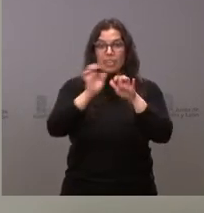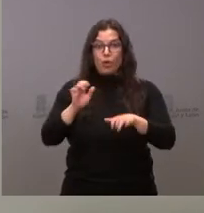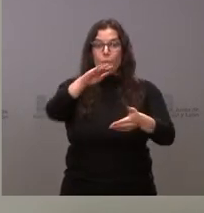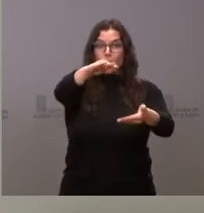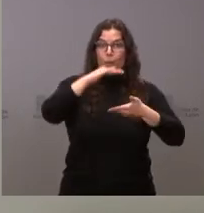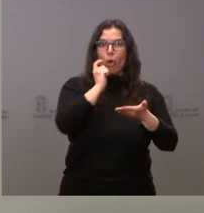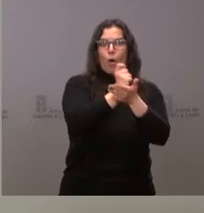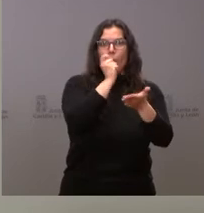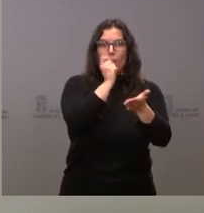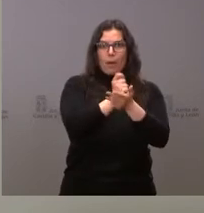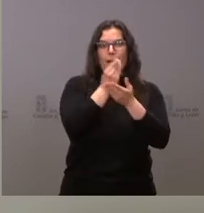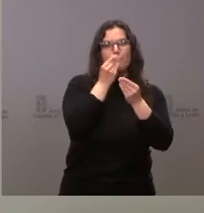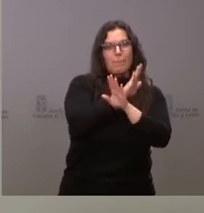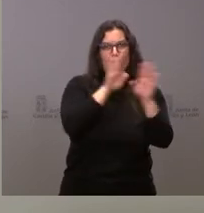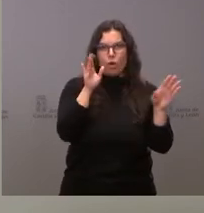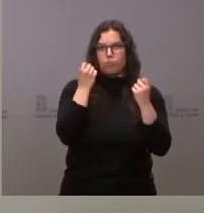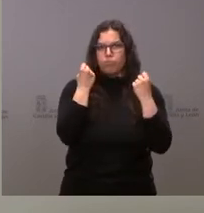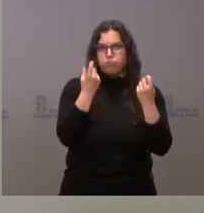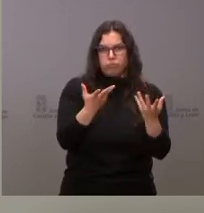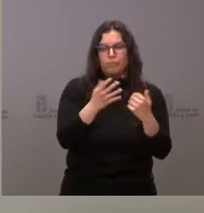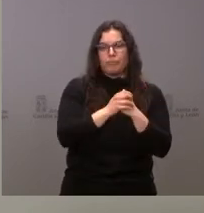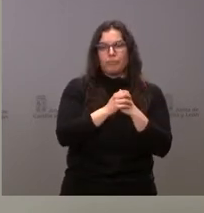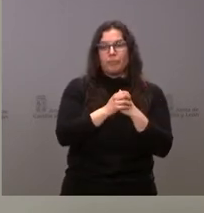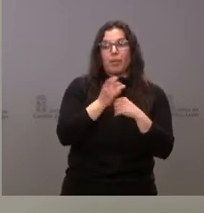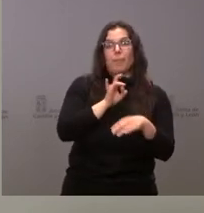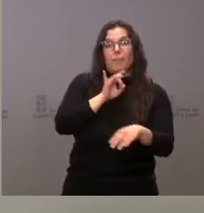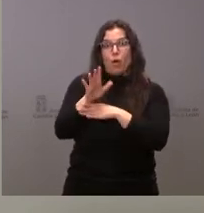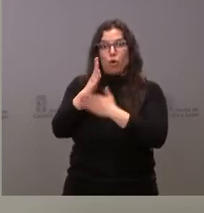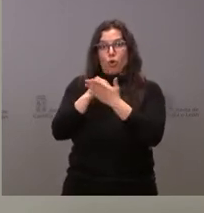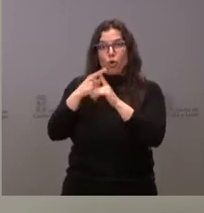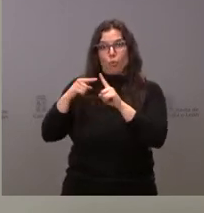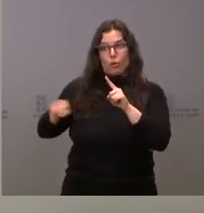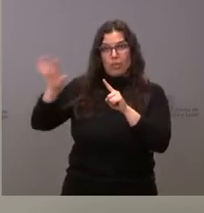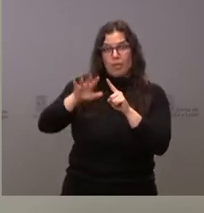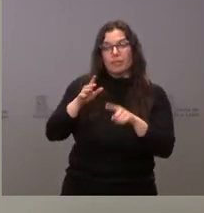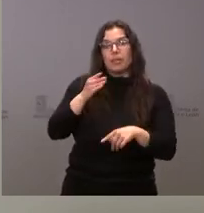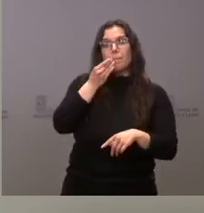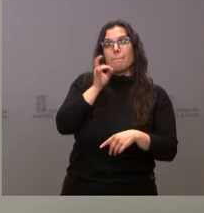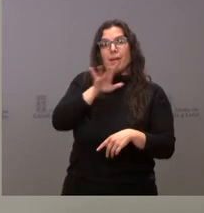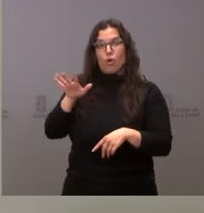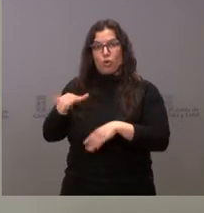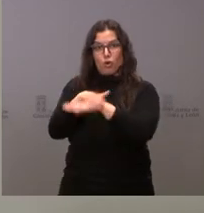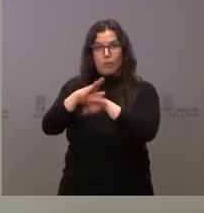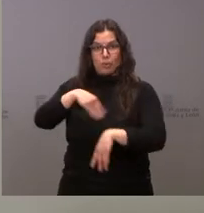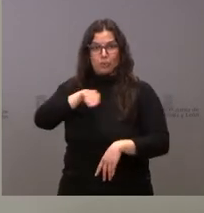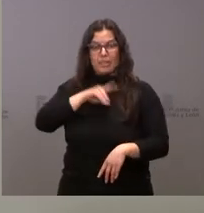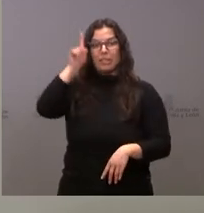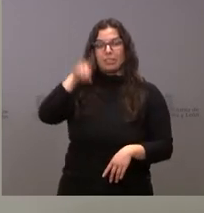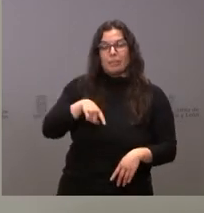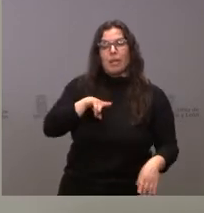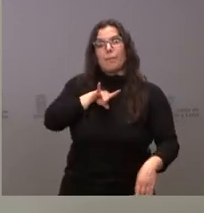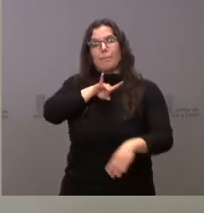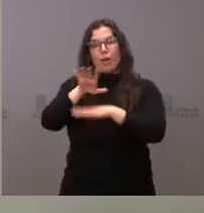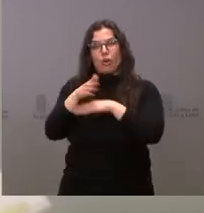mejor que la media de las comunidades autónomas mejor que el gobierno nación y mejor que la media de las corporaciones